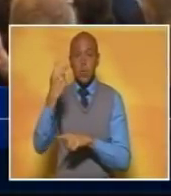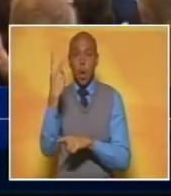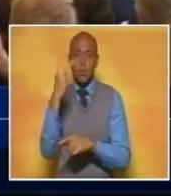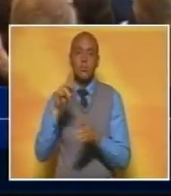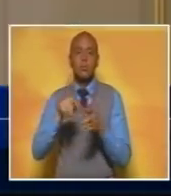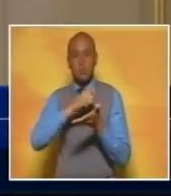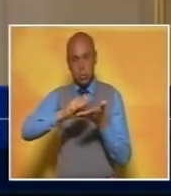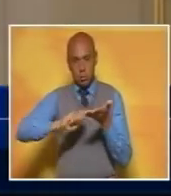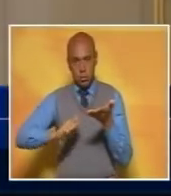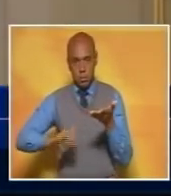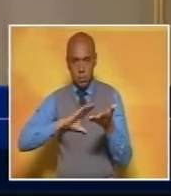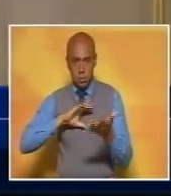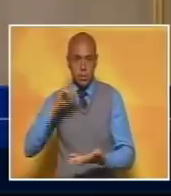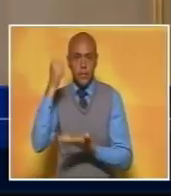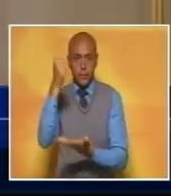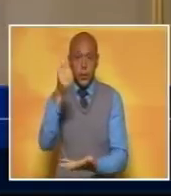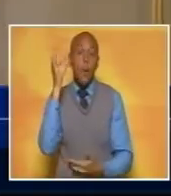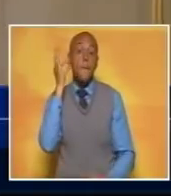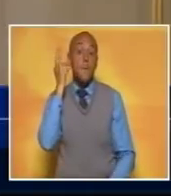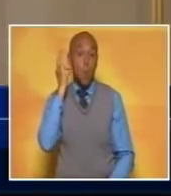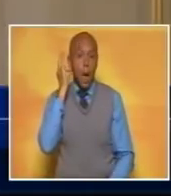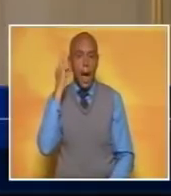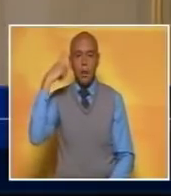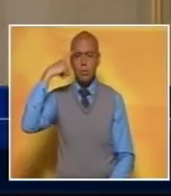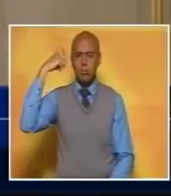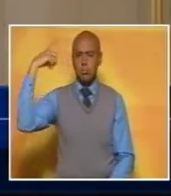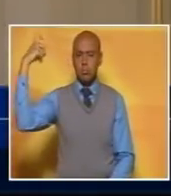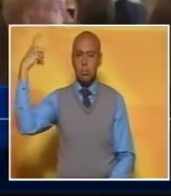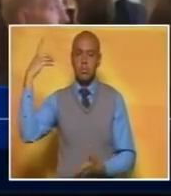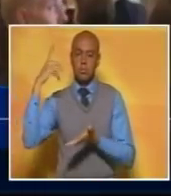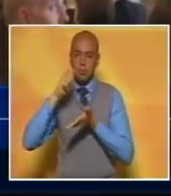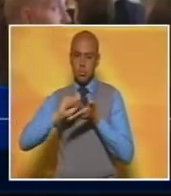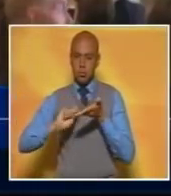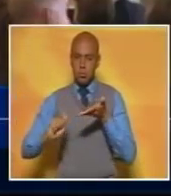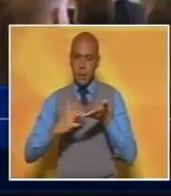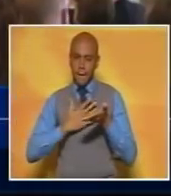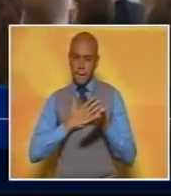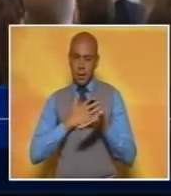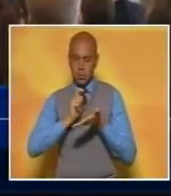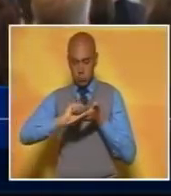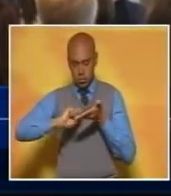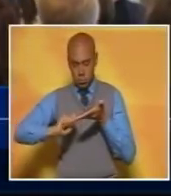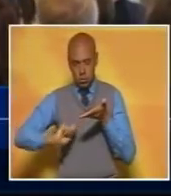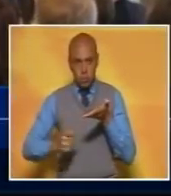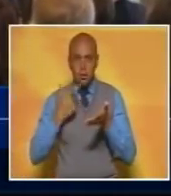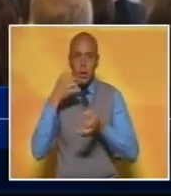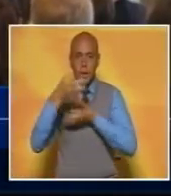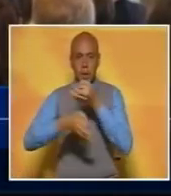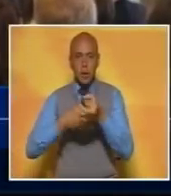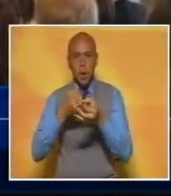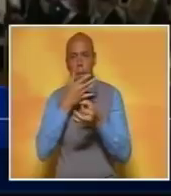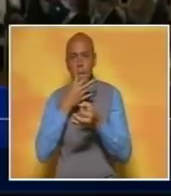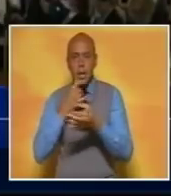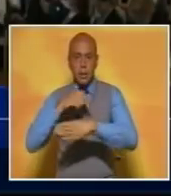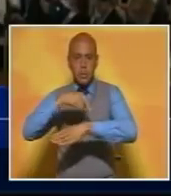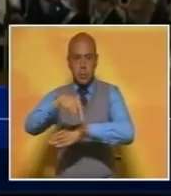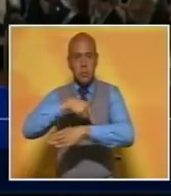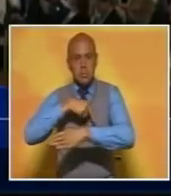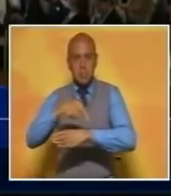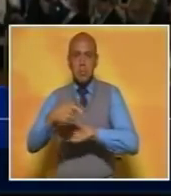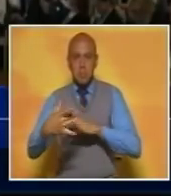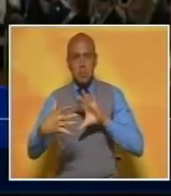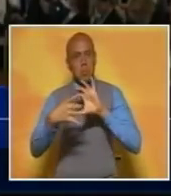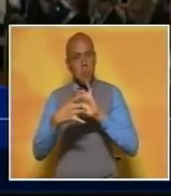Tokarczuk fue reconocida por la imaginación narrativa con pasión enciclopédica que representa el cruce de fronteras como una forma de